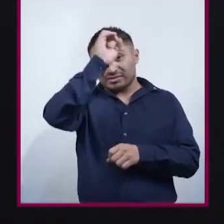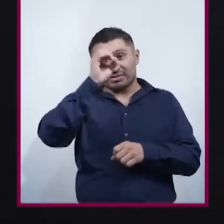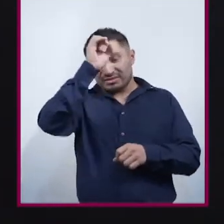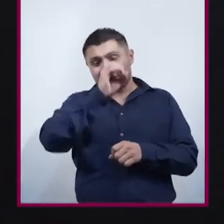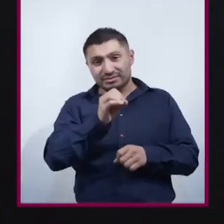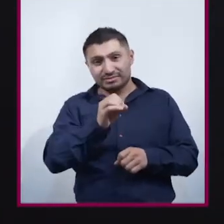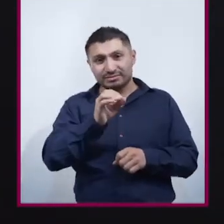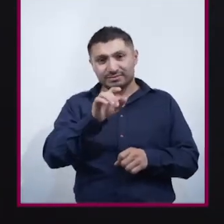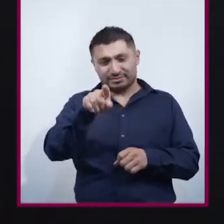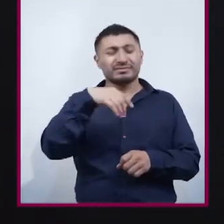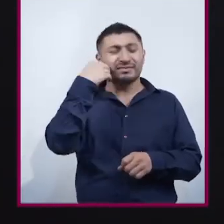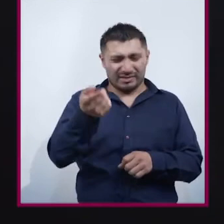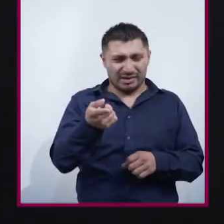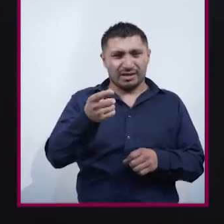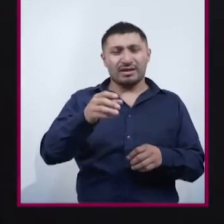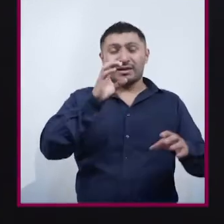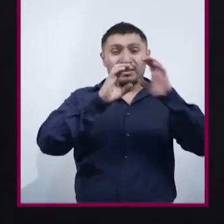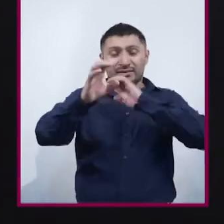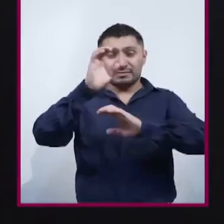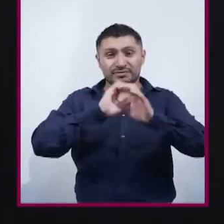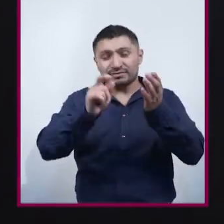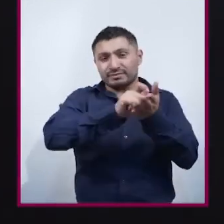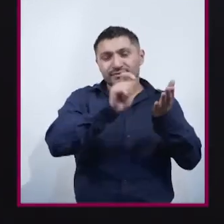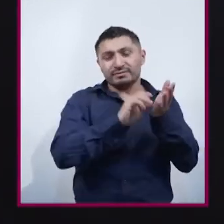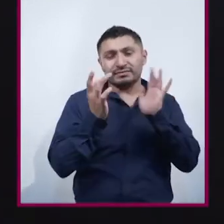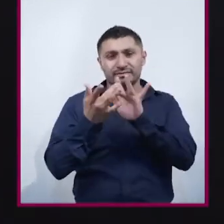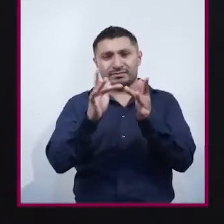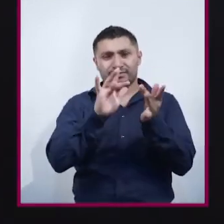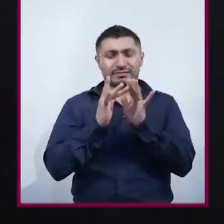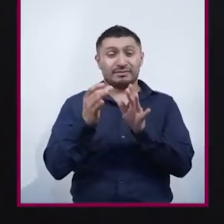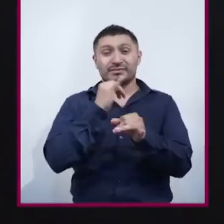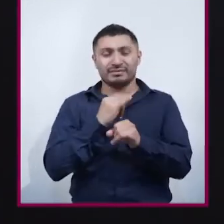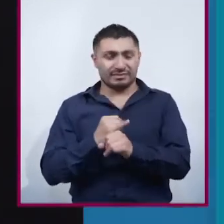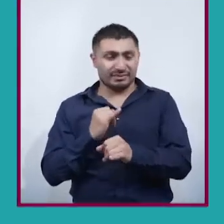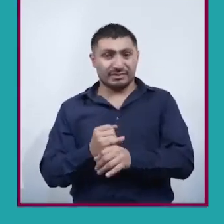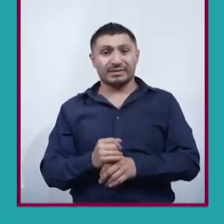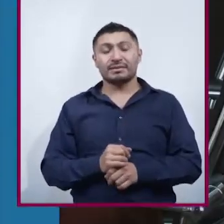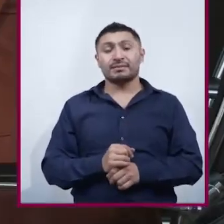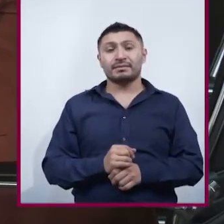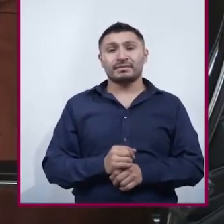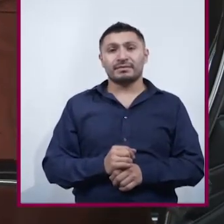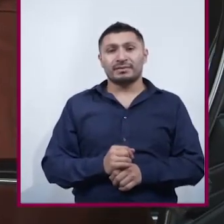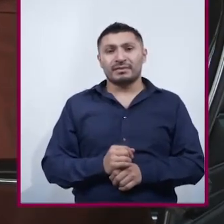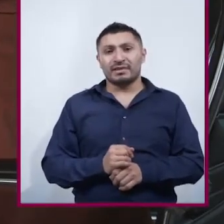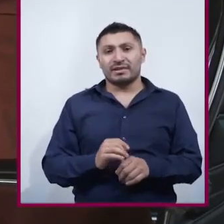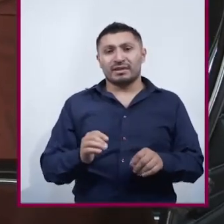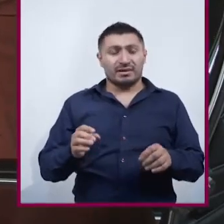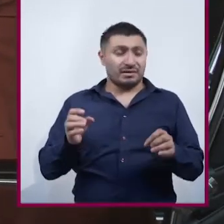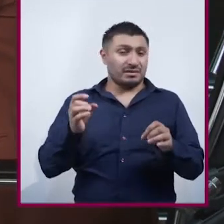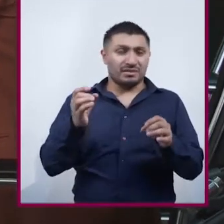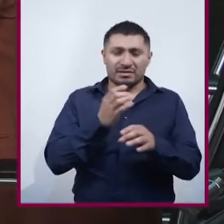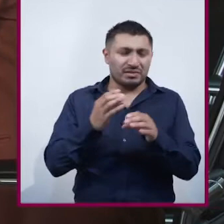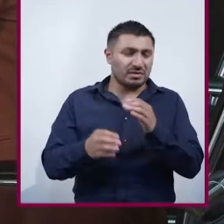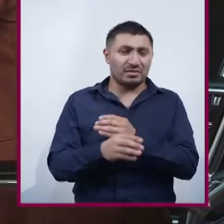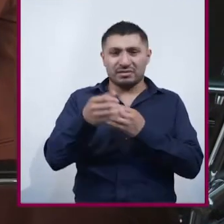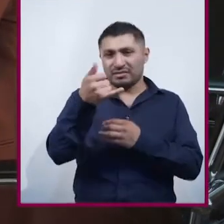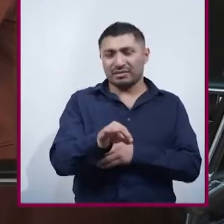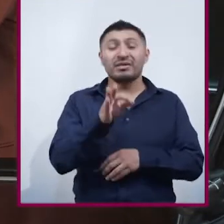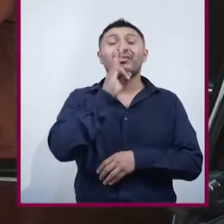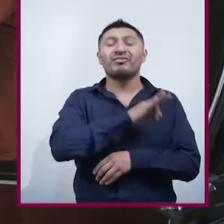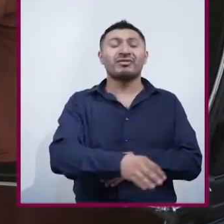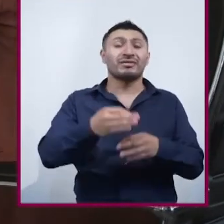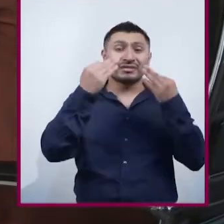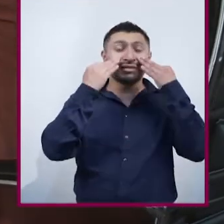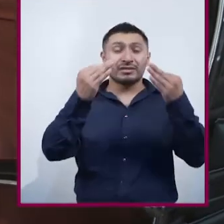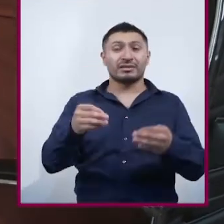opinas? Si quieres, déjanos tus comentarios en nuestras redes sociales. Sucesos como el falso testimonio de